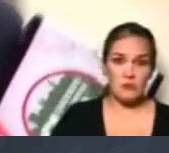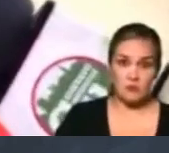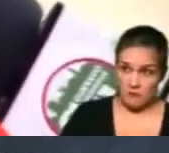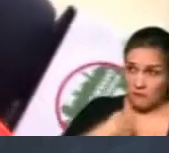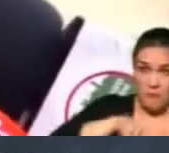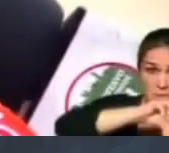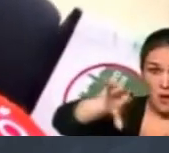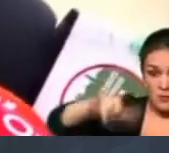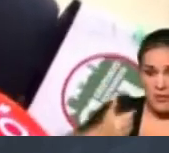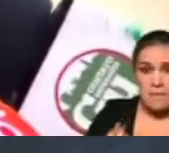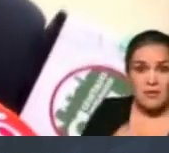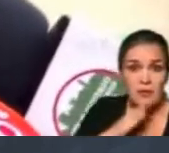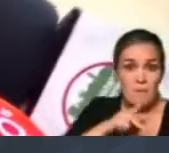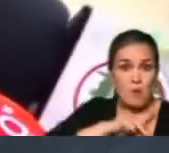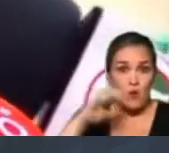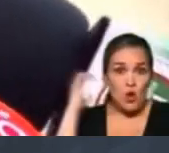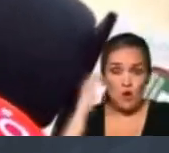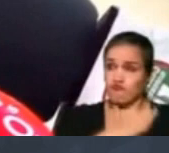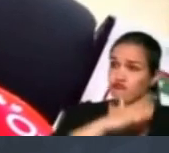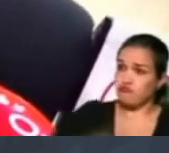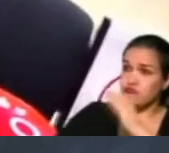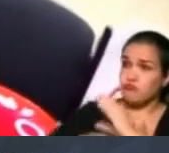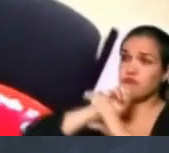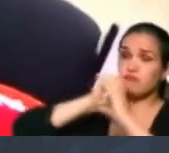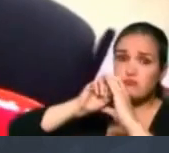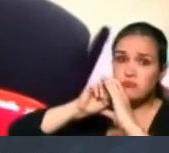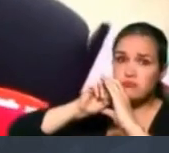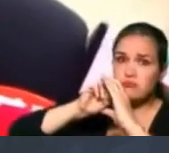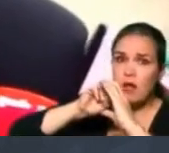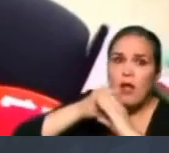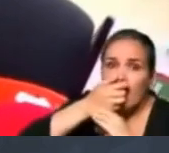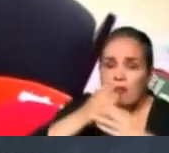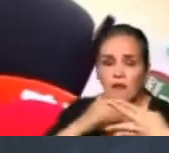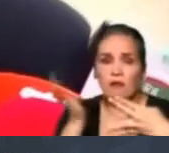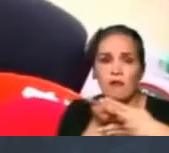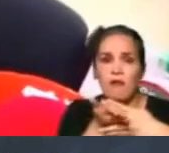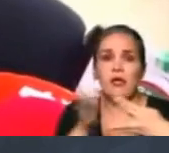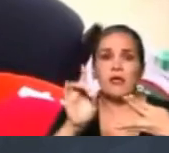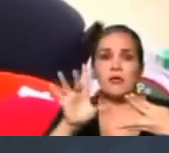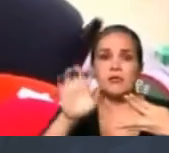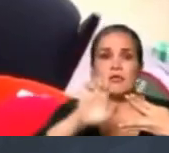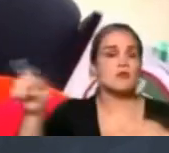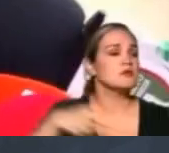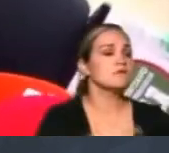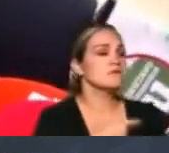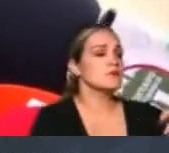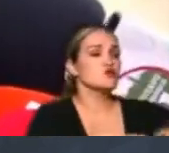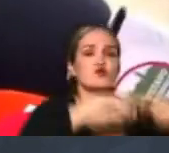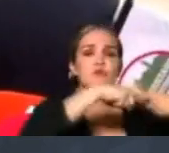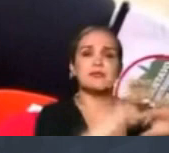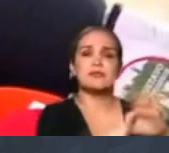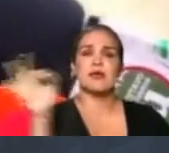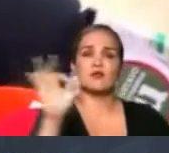pueblo colombiano, y ellos por lo menos 15 días antes de cumplirse esa fecha suspendieron a Barranquilla como sede de los Juegos.